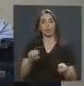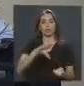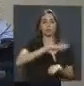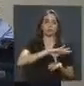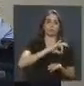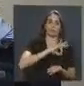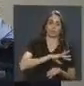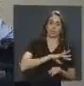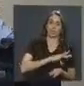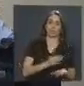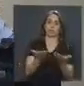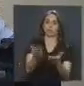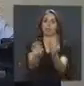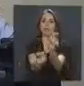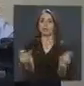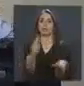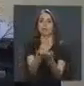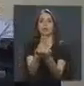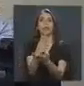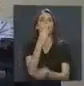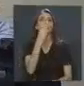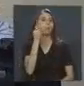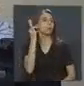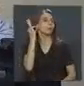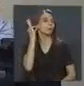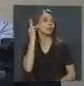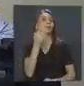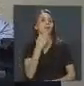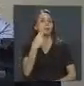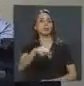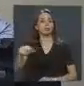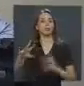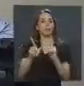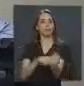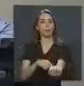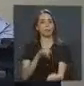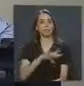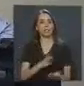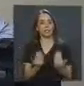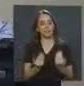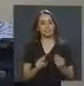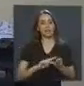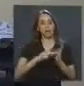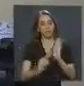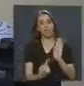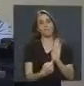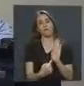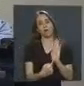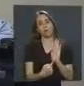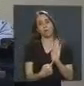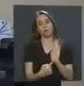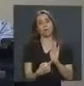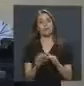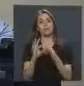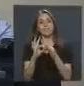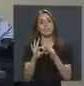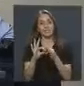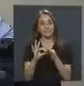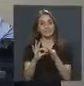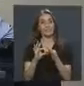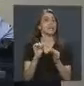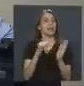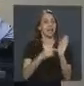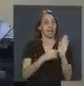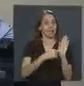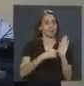las y los estudiantes y sus familias. Nos asiste la convicción de que Chile necesita esta reforma, ya que gracias a ello el sistema de